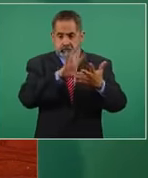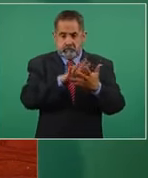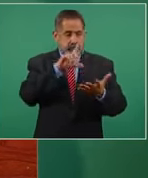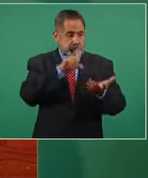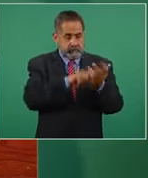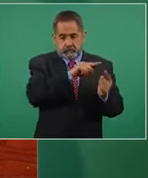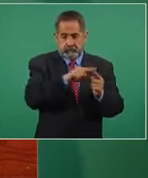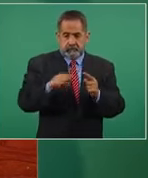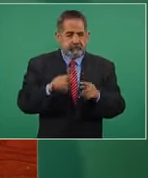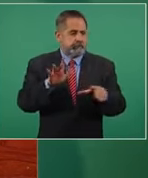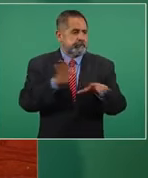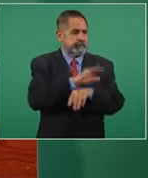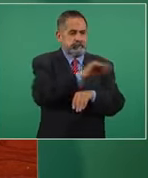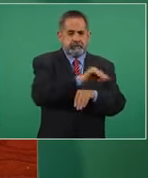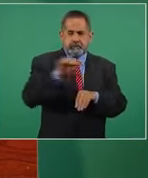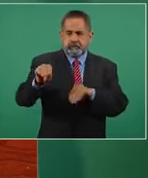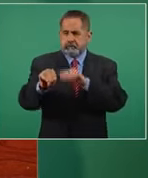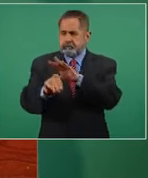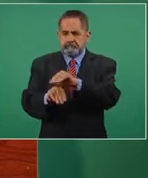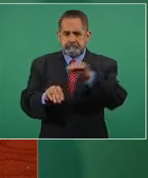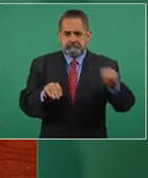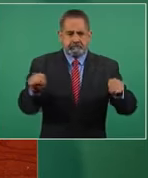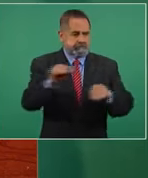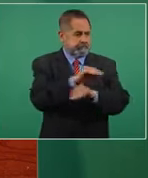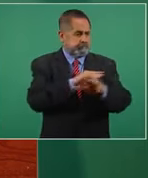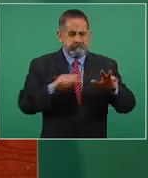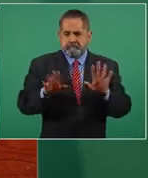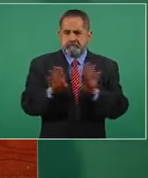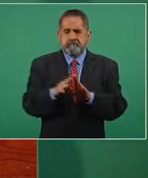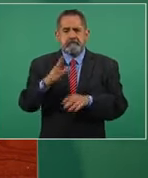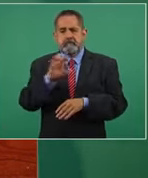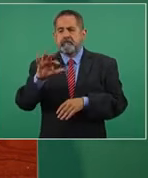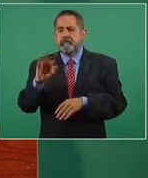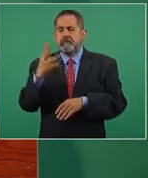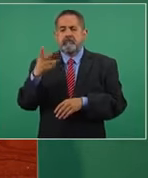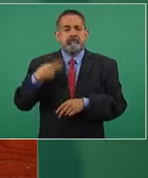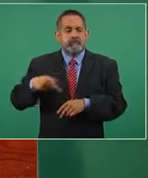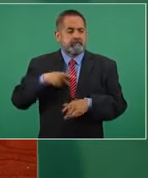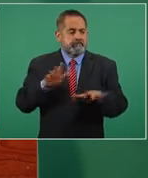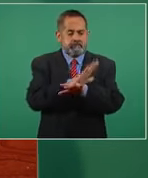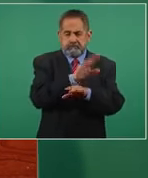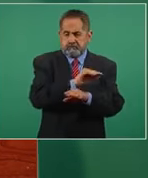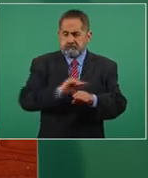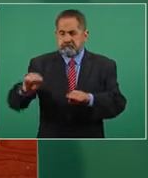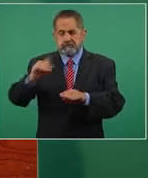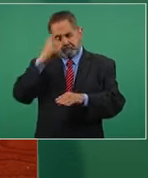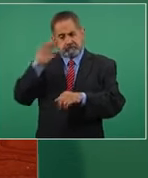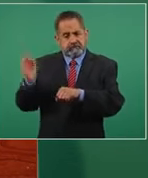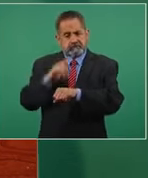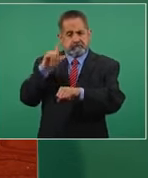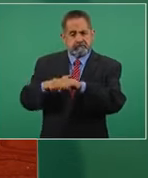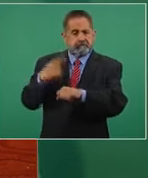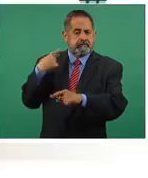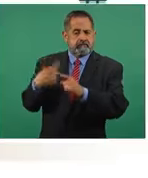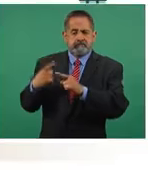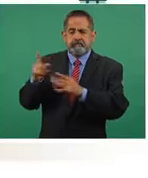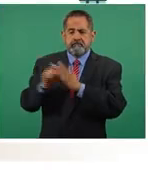el traslado de 544 personas privadas de la libertad a penales federales en el mes de